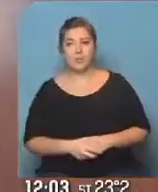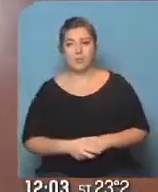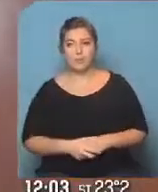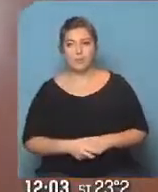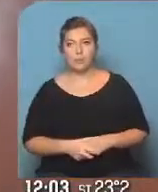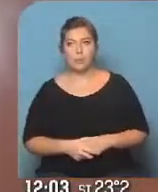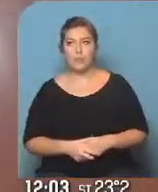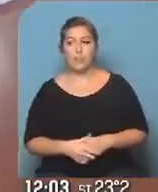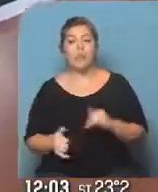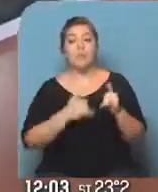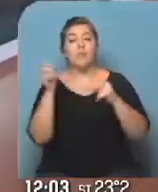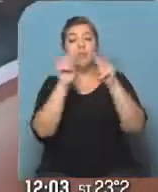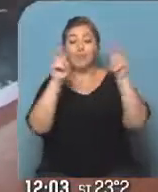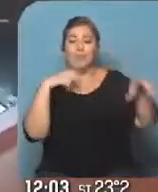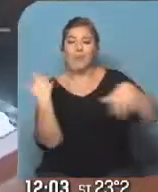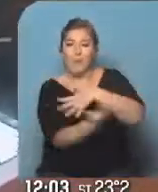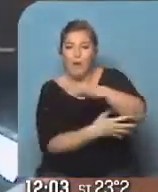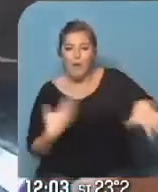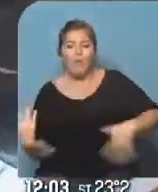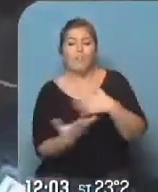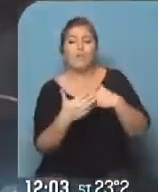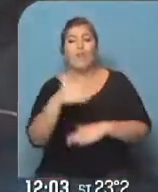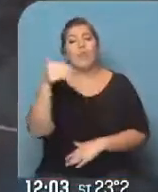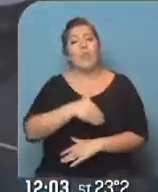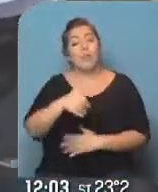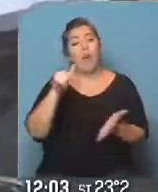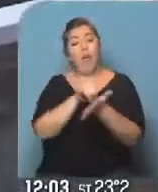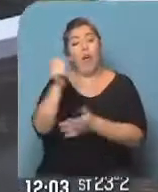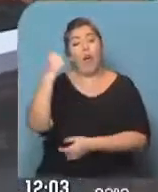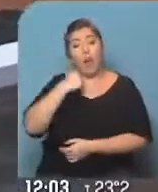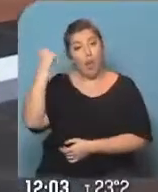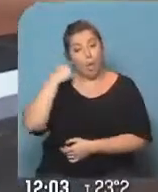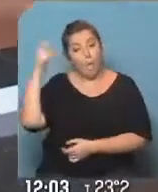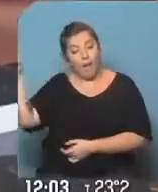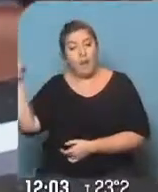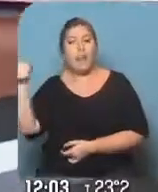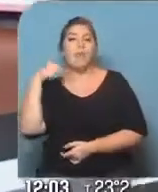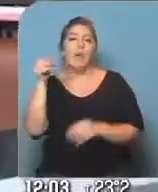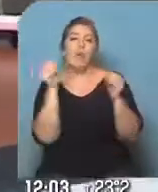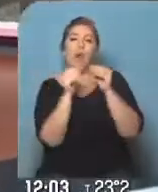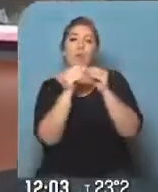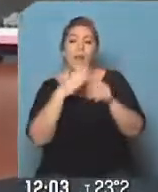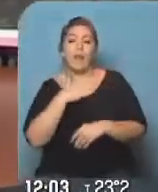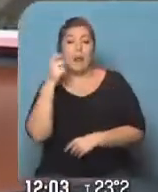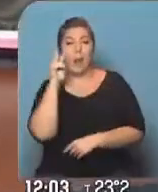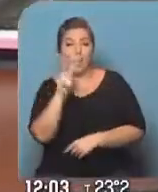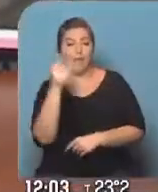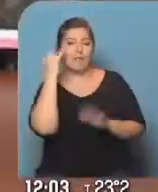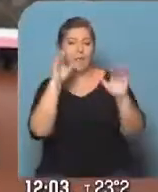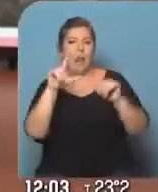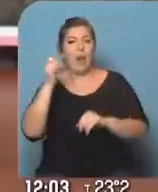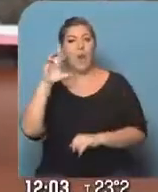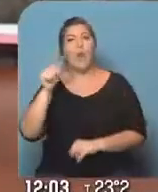te lo anticipamos en los títulos, hay un conflicto que está generando demoras en el Aeroparque Metropolitano. Así está nuestra compañera, a quien vemos y saludamos. Laura,